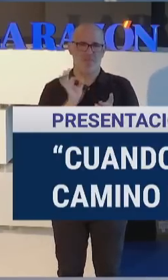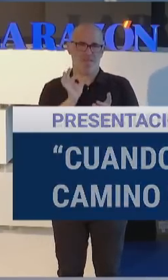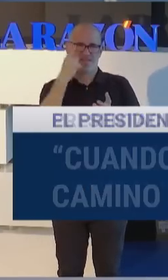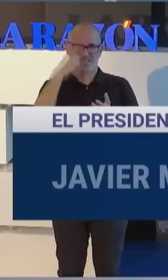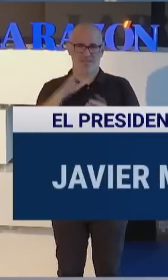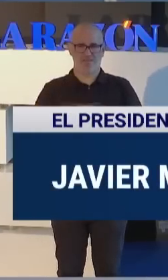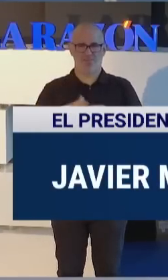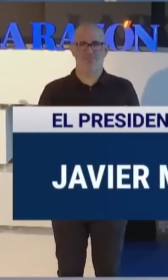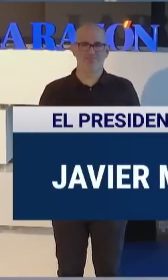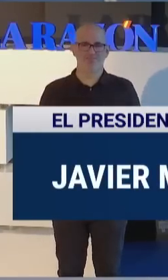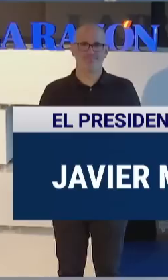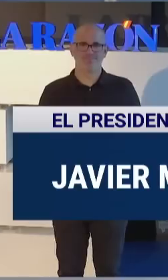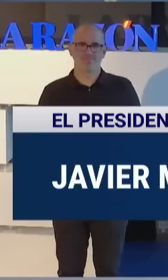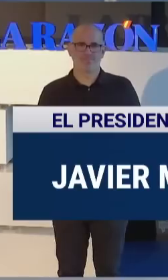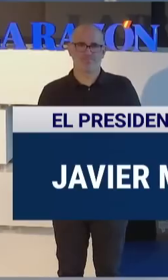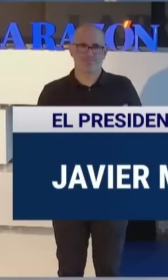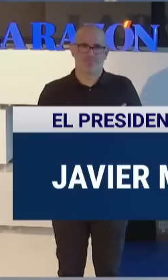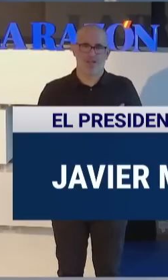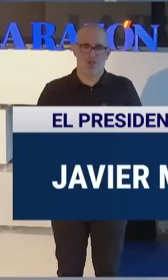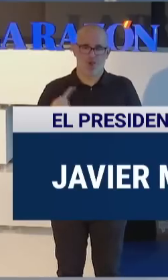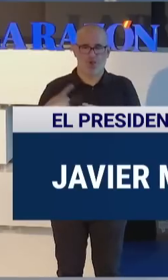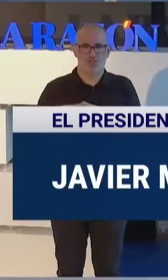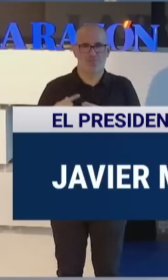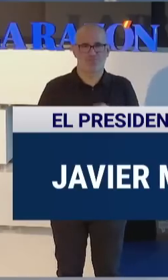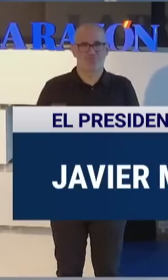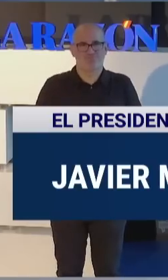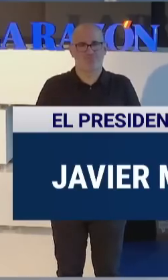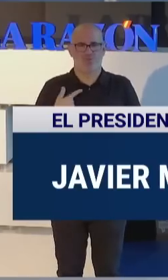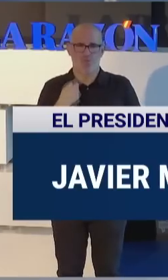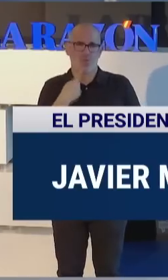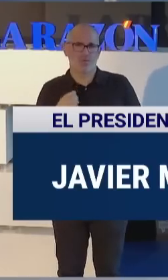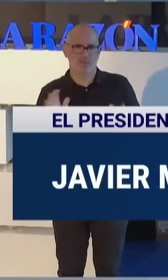que les cuesta incorporar las restricciones,